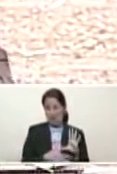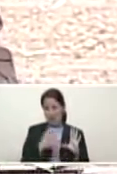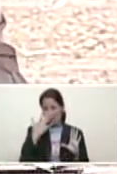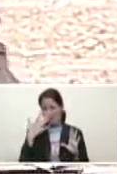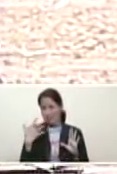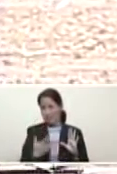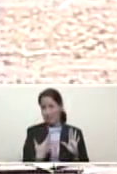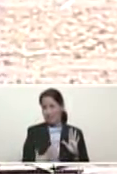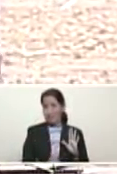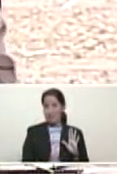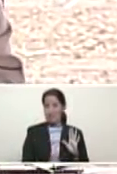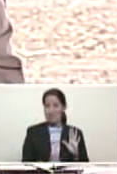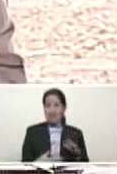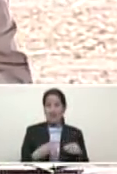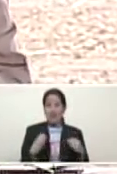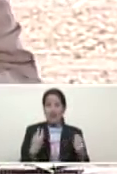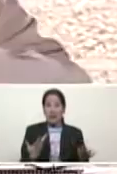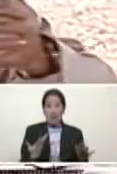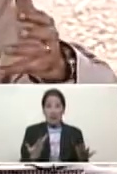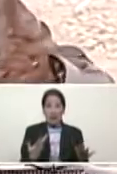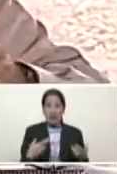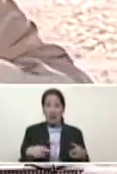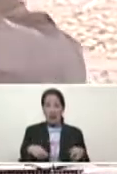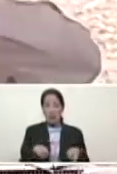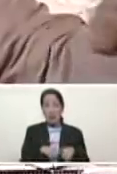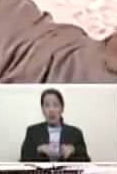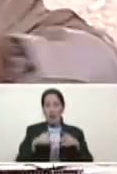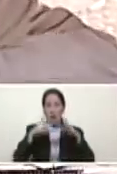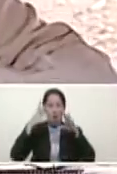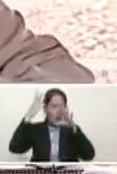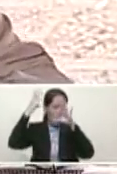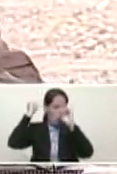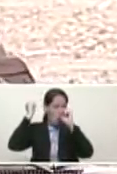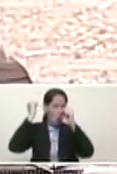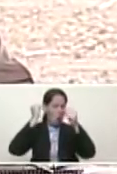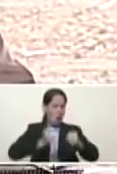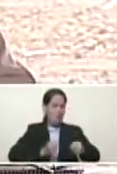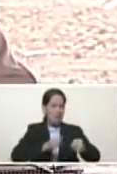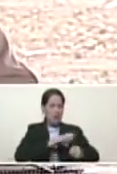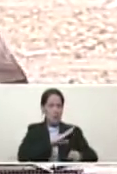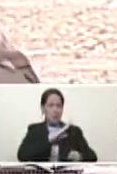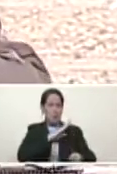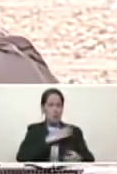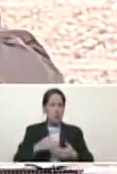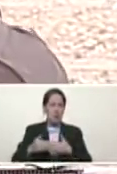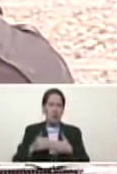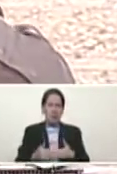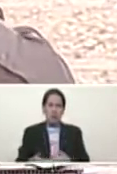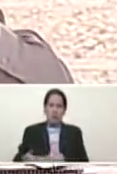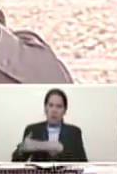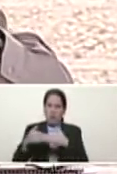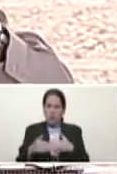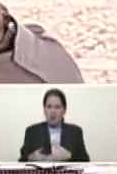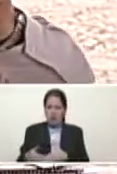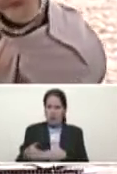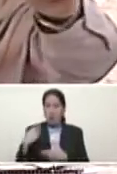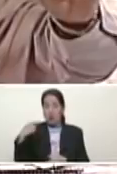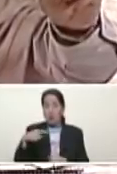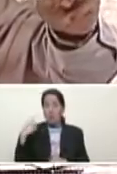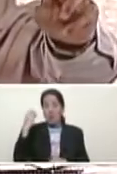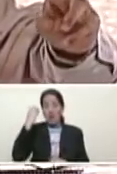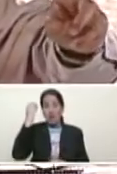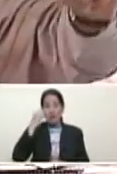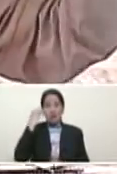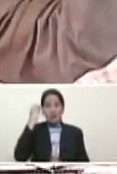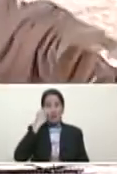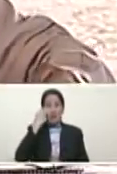trasero, que somos una especie de colonia de Estados Unidos, y que Venezuela se va a